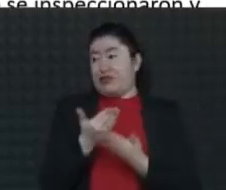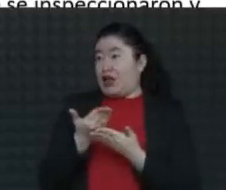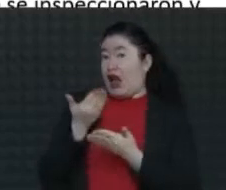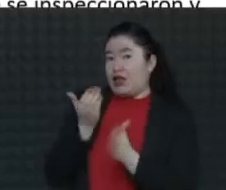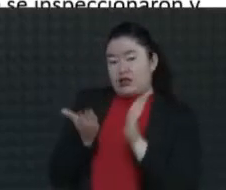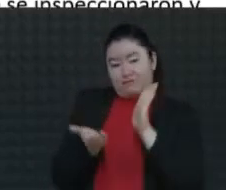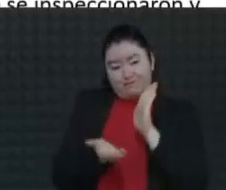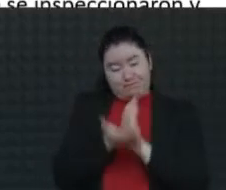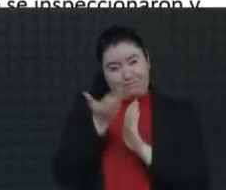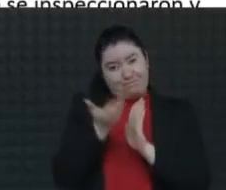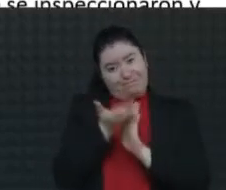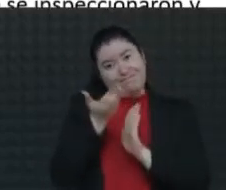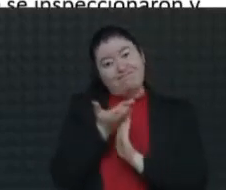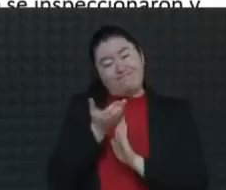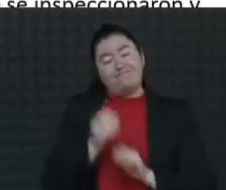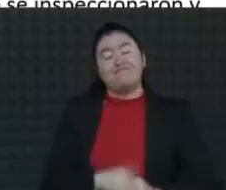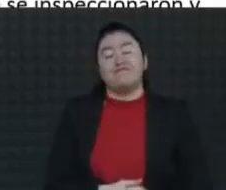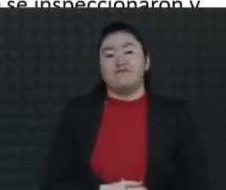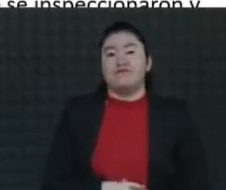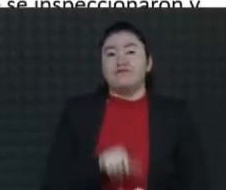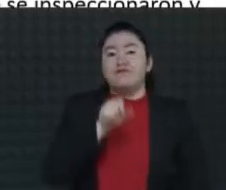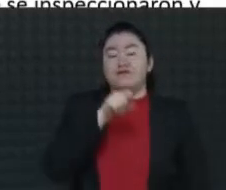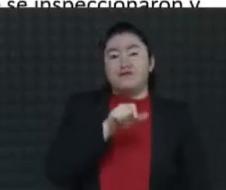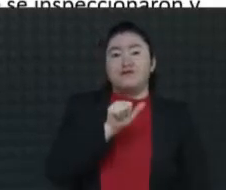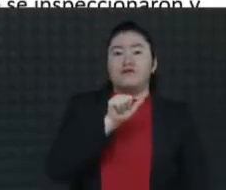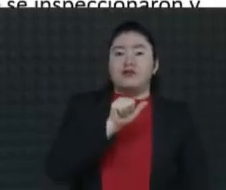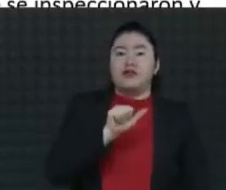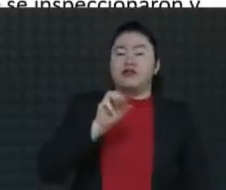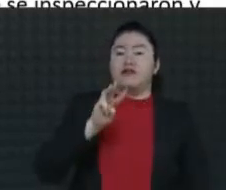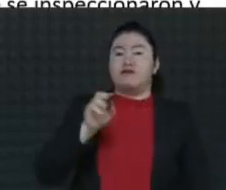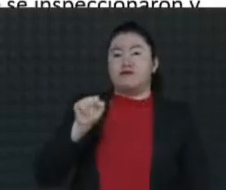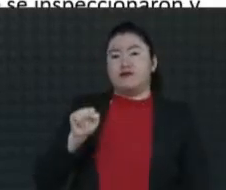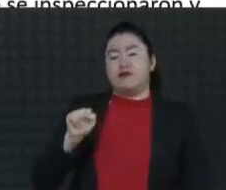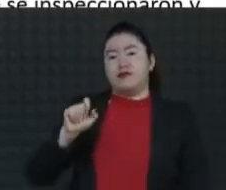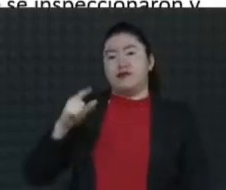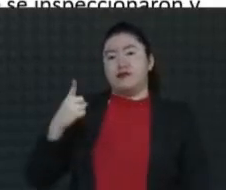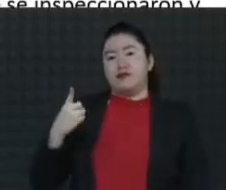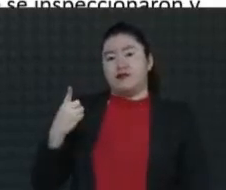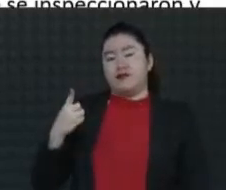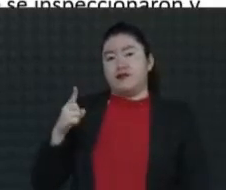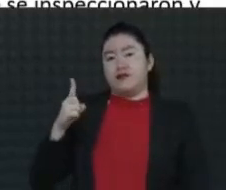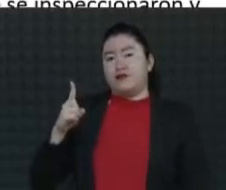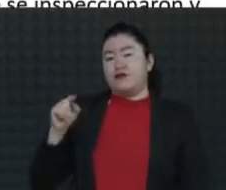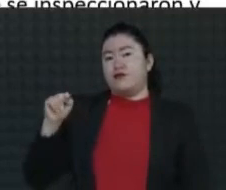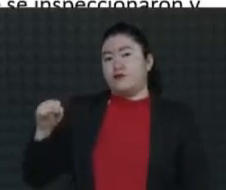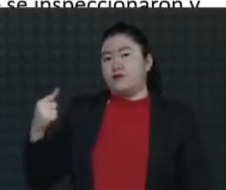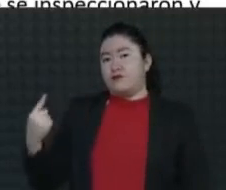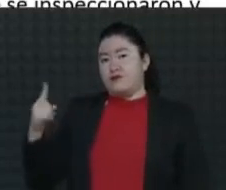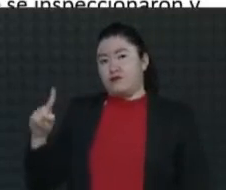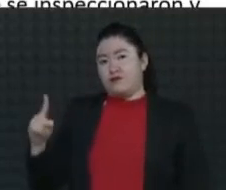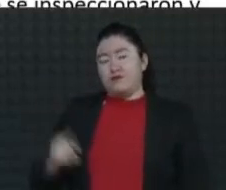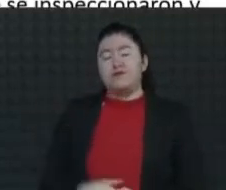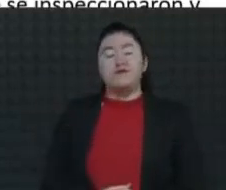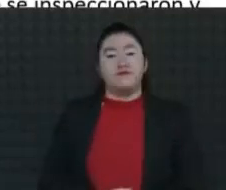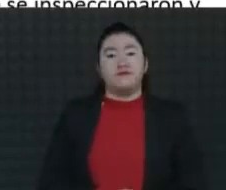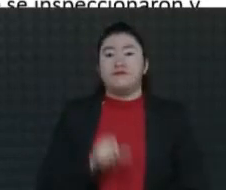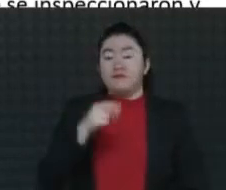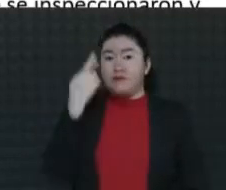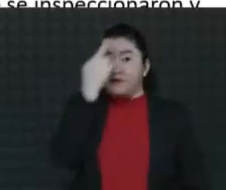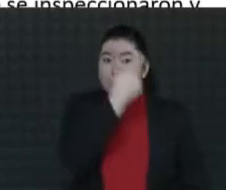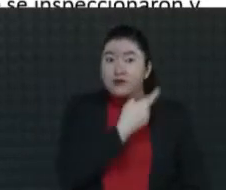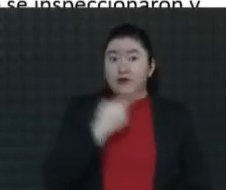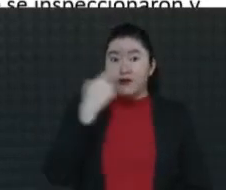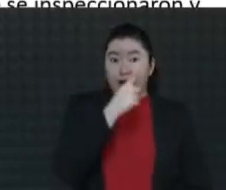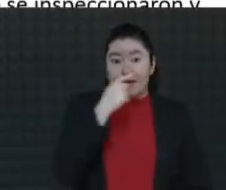la construcción, de conformidad con AWS de 1.1. Debe realizarse una inspección visual en